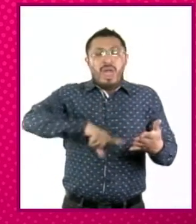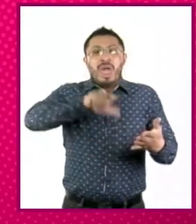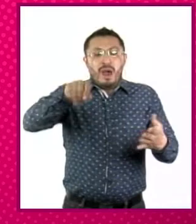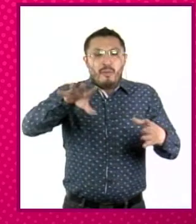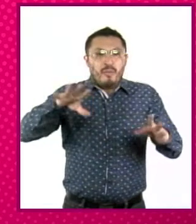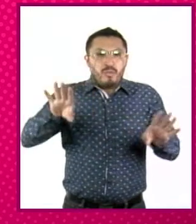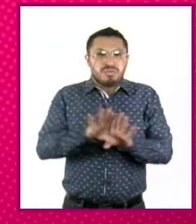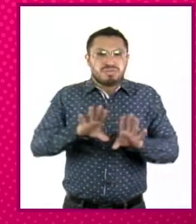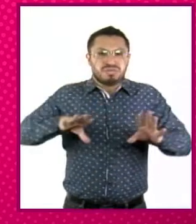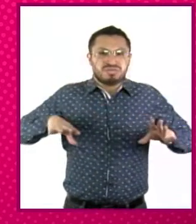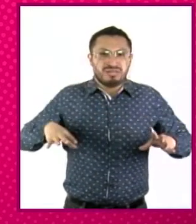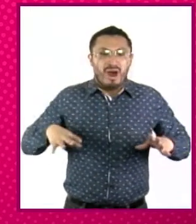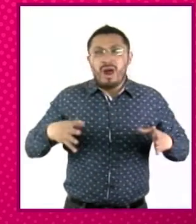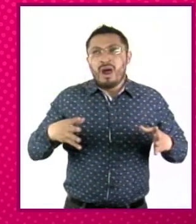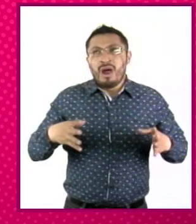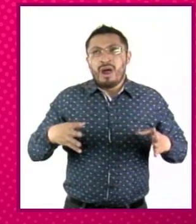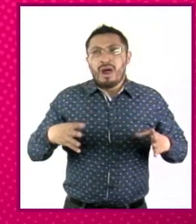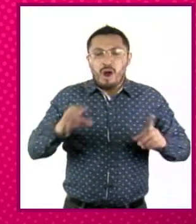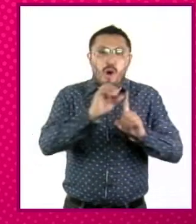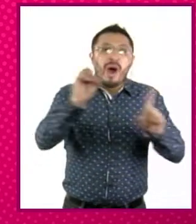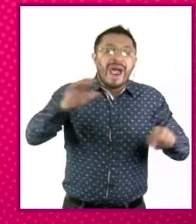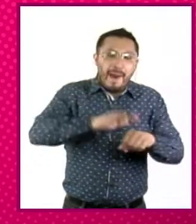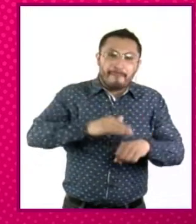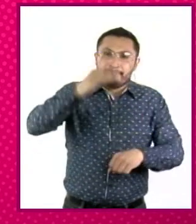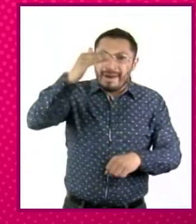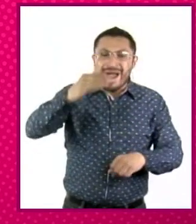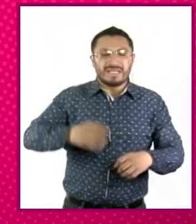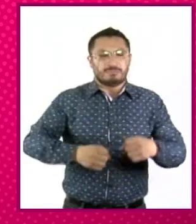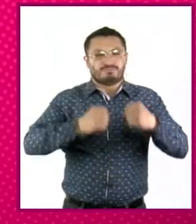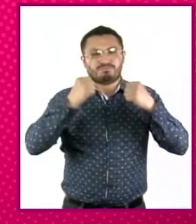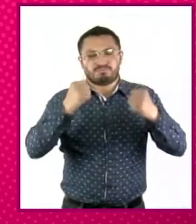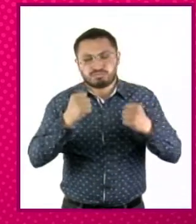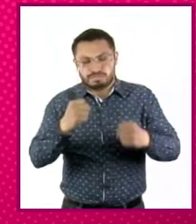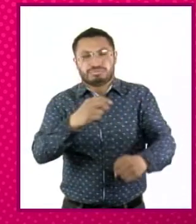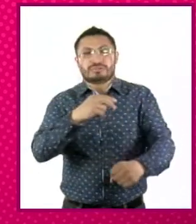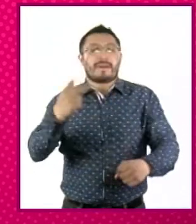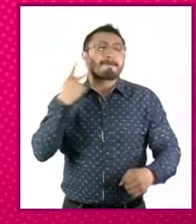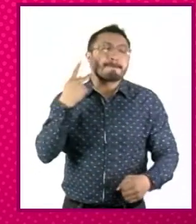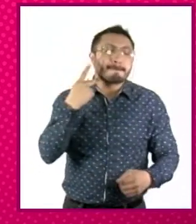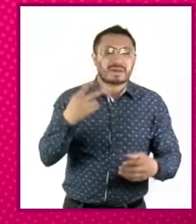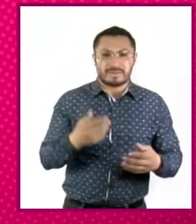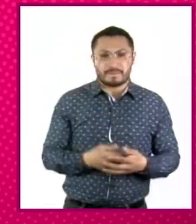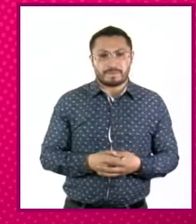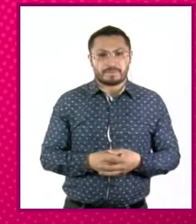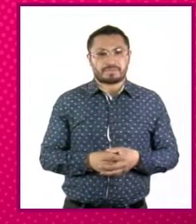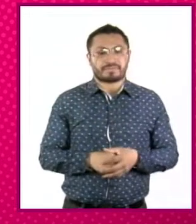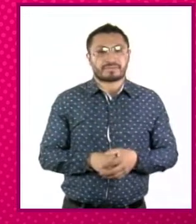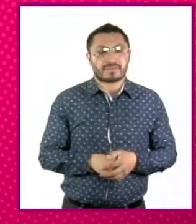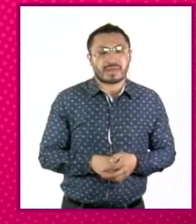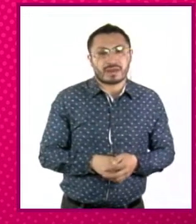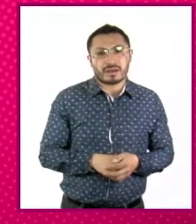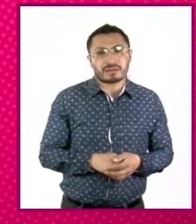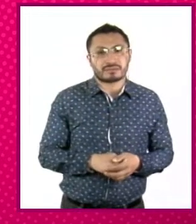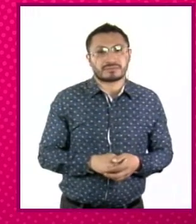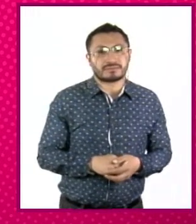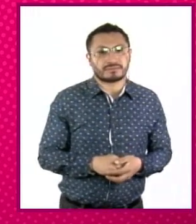adquieran mayor organización y mayor fuerza política. Una de